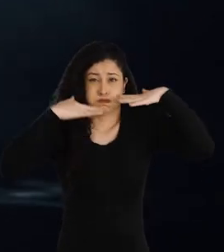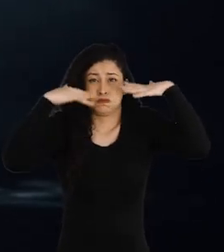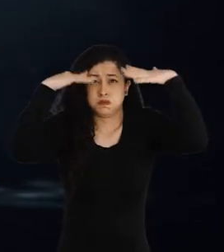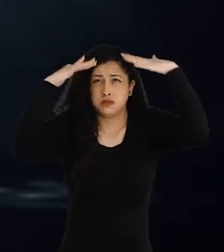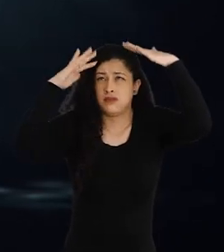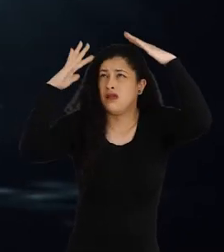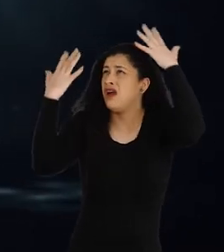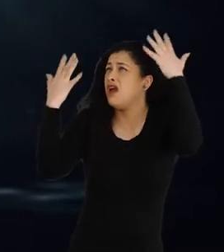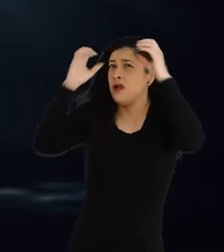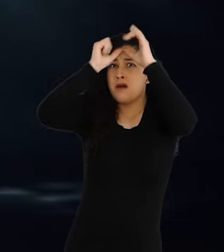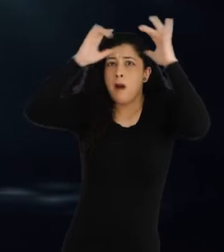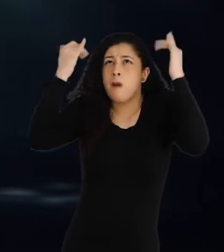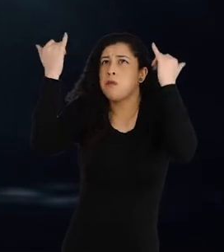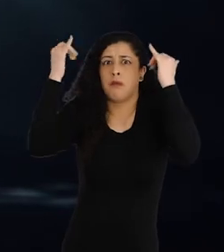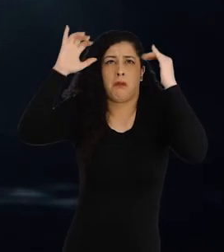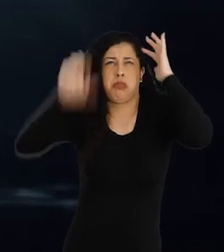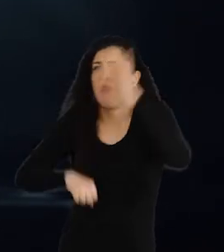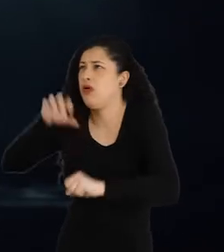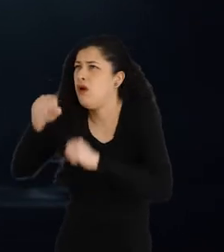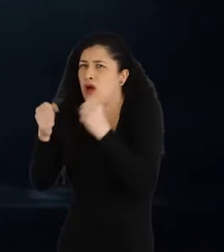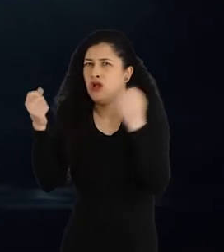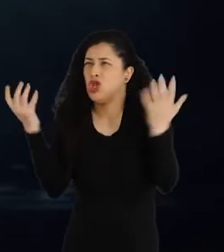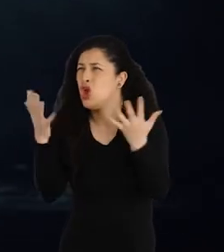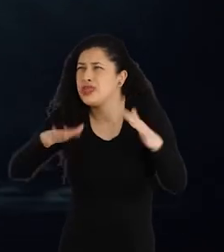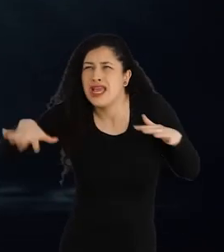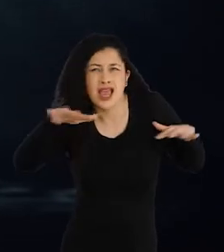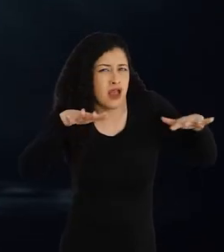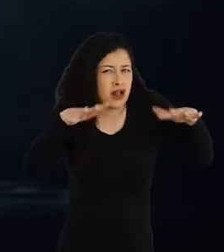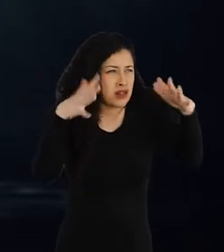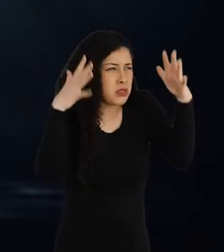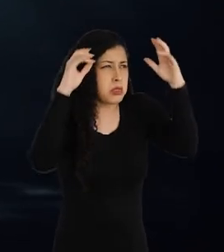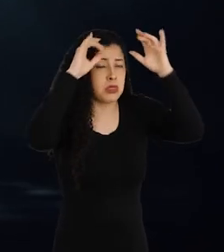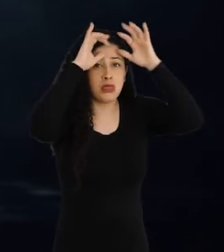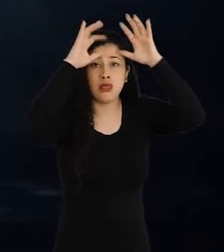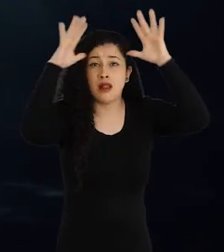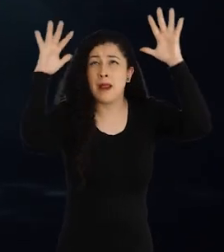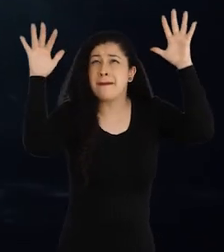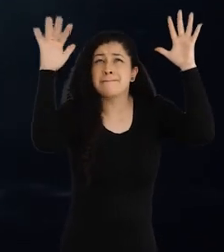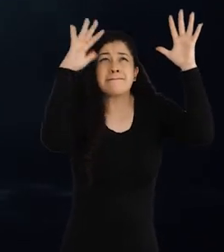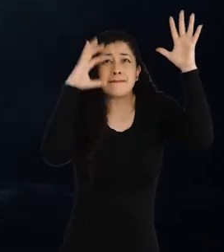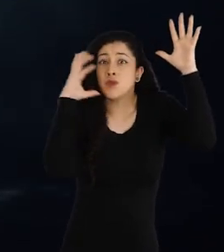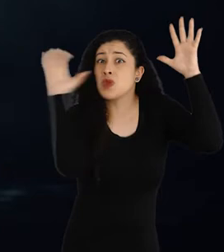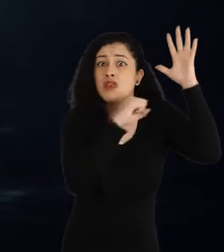pensamientos. Va cayendo lentamente hacia la profundidad. Sin ningún punto de referencia.